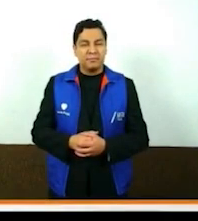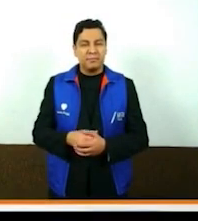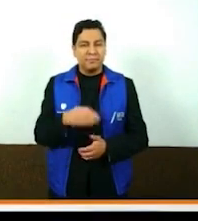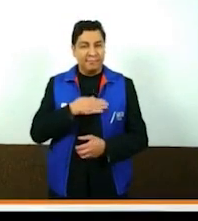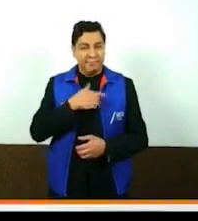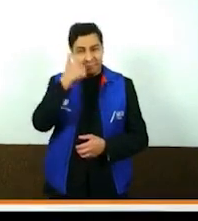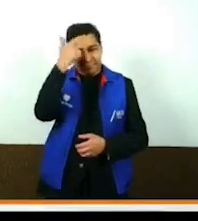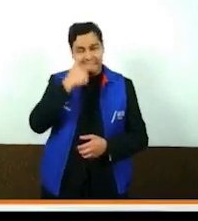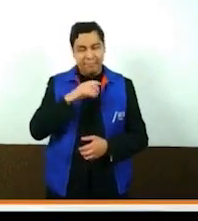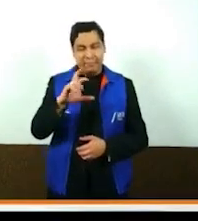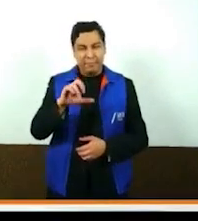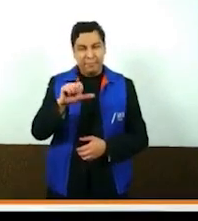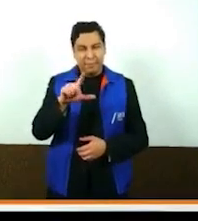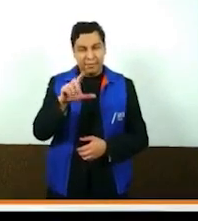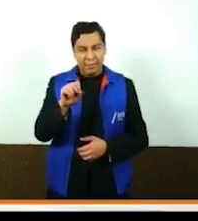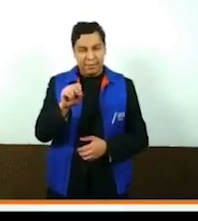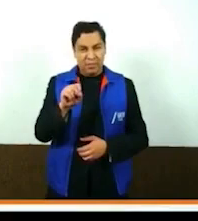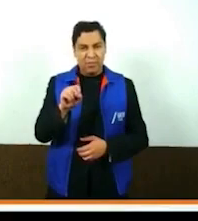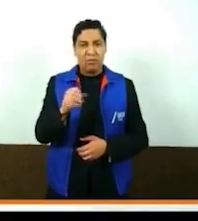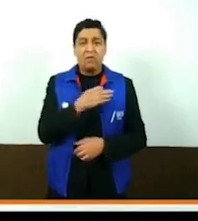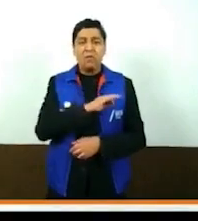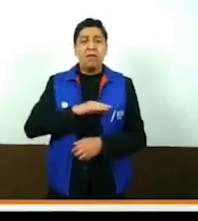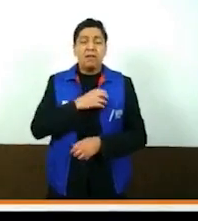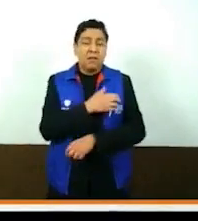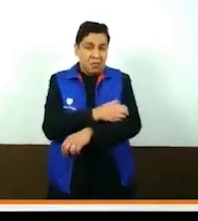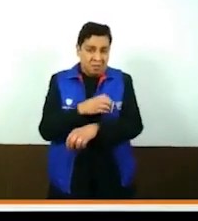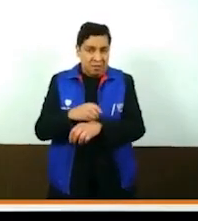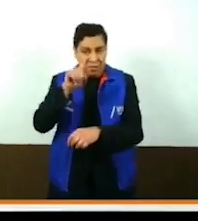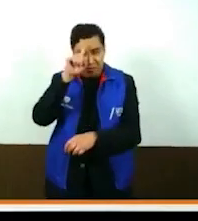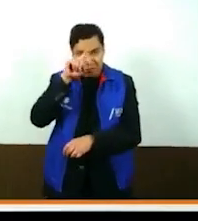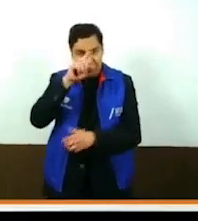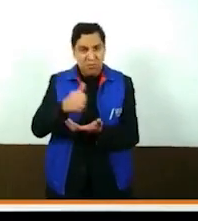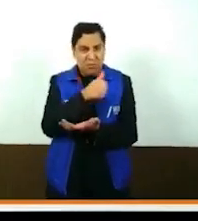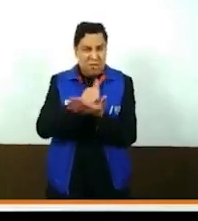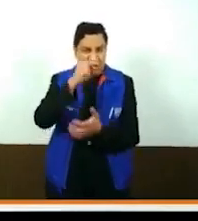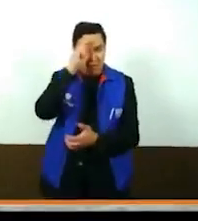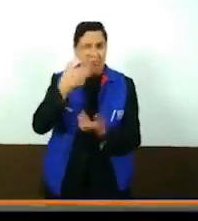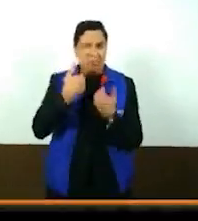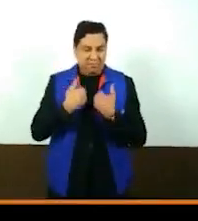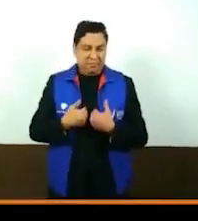Buenas noches, Carlos Juárez. Felicidades a mis colegas consultores de Ciudad de México.